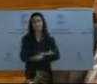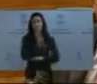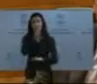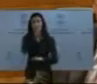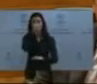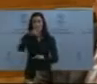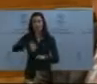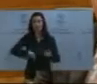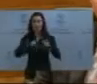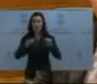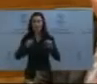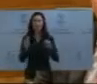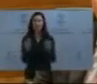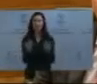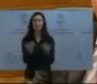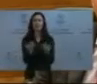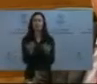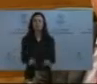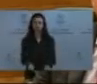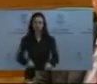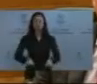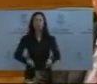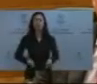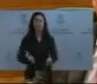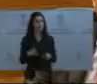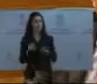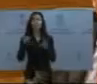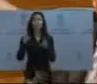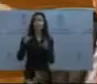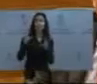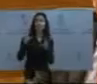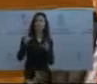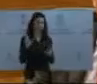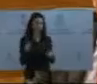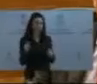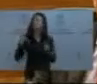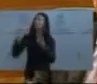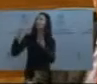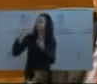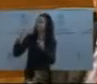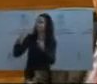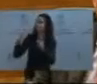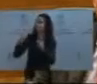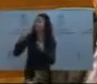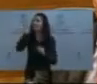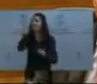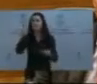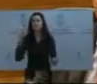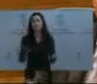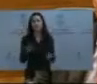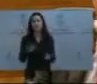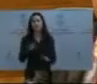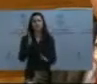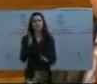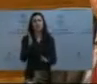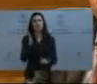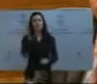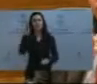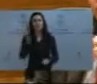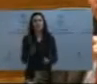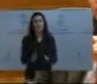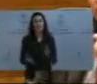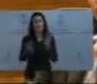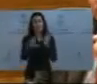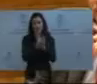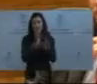debe asumir su responsabilidad por vulnerar la legalidad. Finalizo, presidenta. Por vulnerar la legalidad. Este es